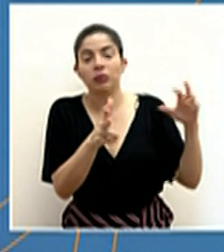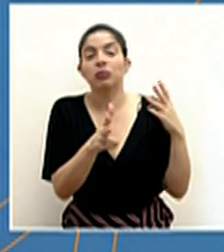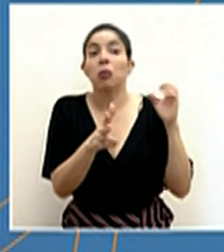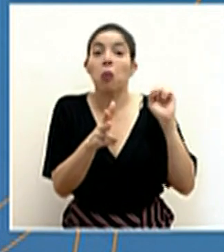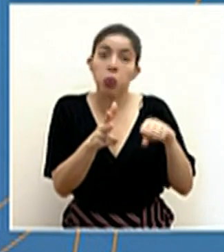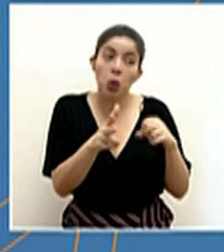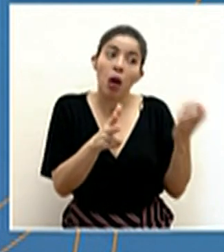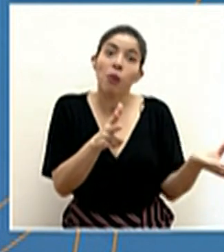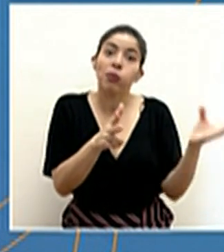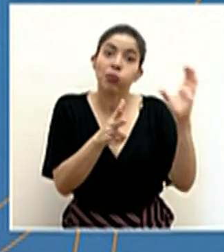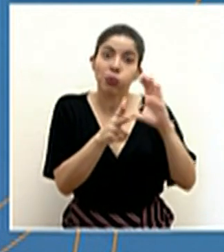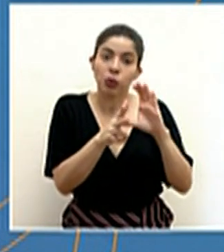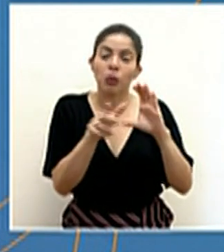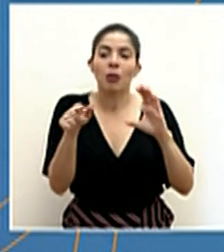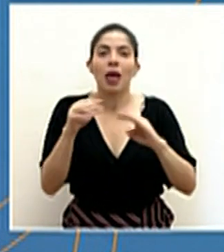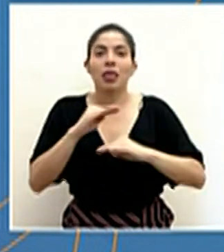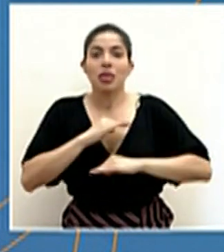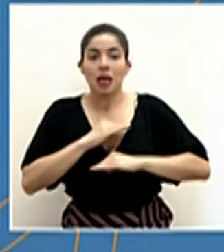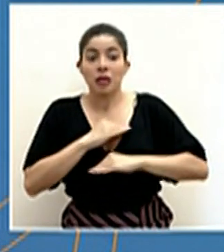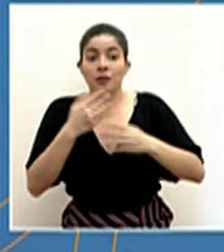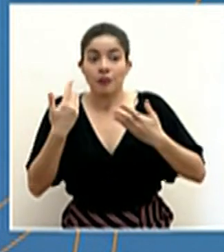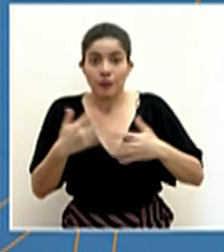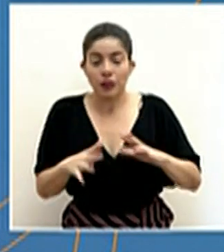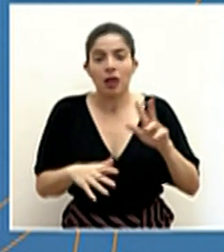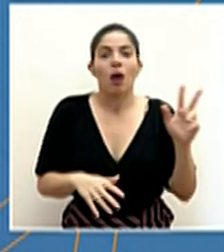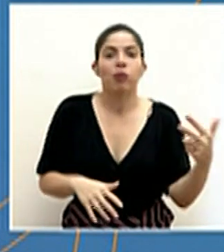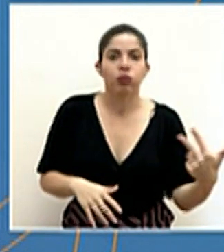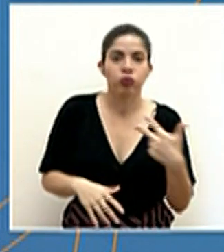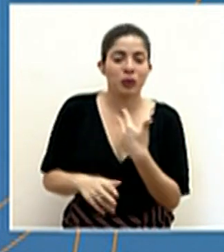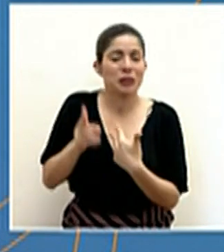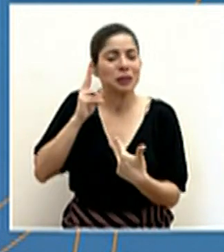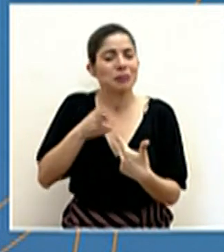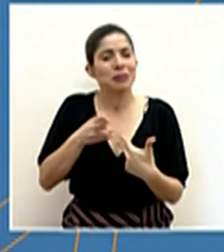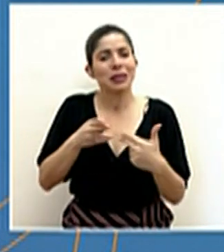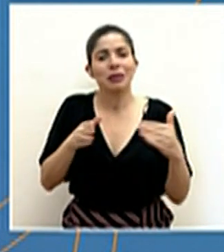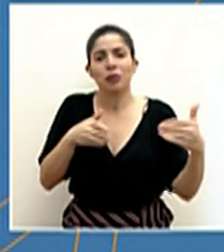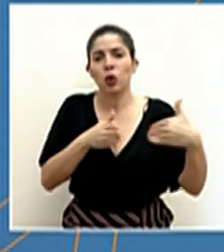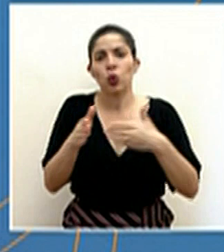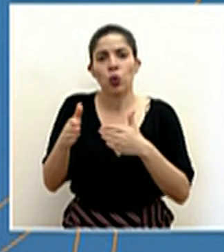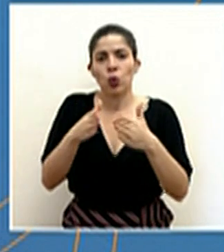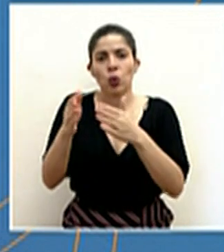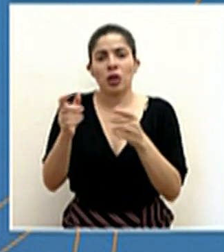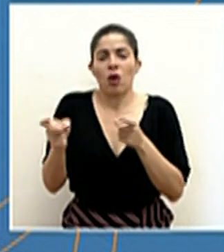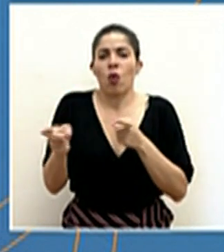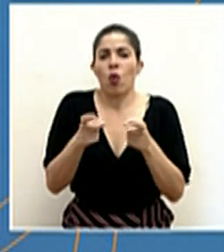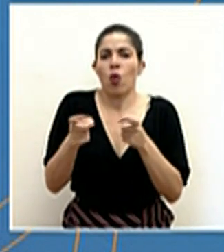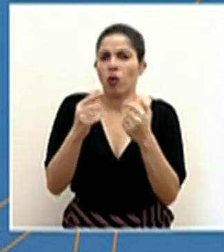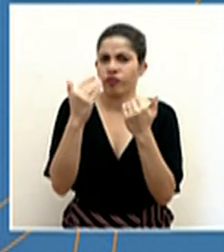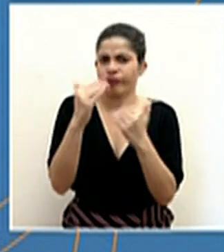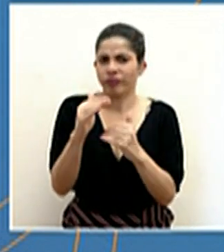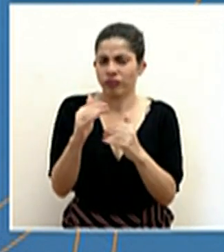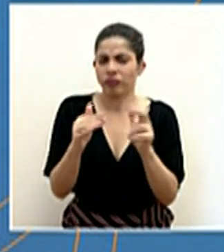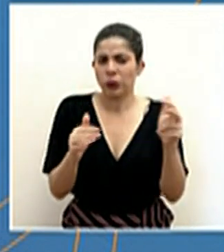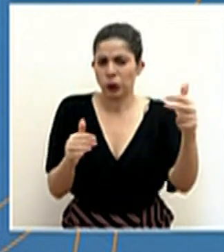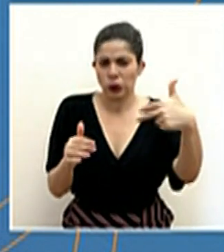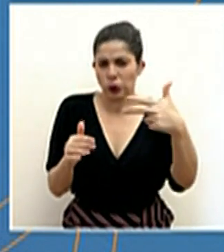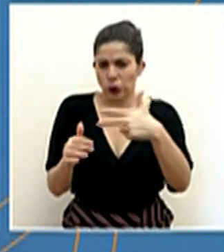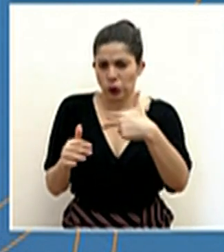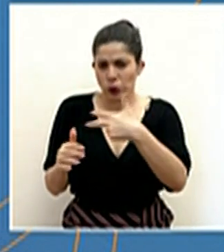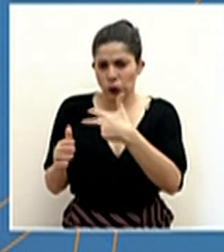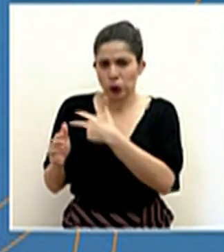carga, va a descansar y va a regresar por esa ruta fiscal controlada o tomar esa